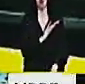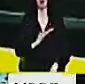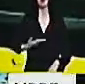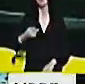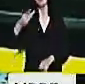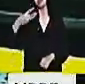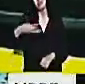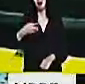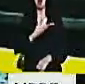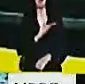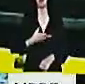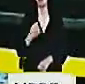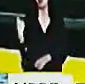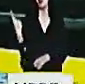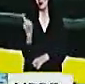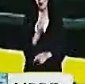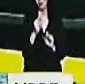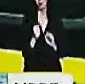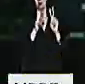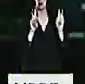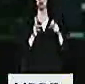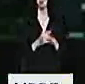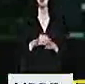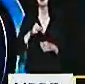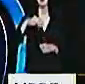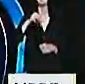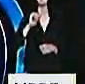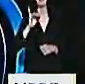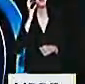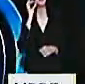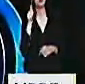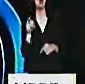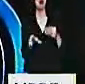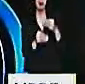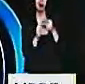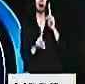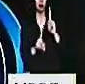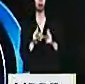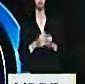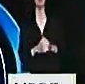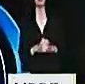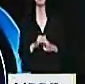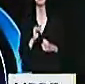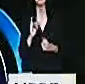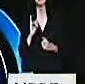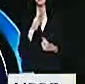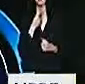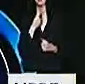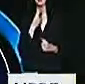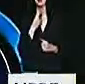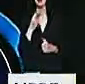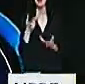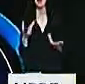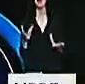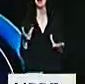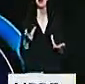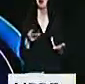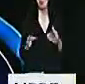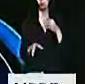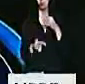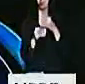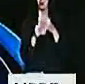locales, gobierno en general, para asegurar esa conectividad. May, ¿tú querías agregar algo? Sí, lo que quería hacer el